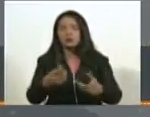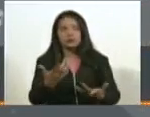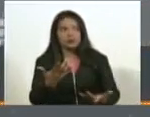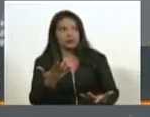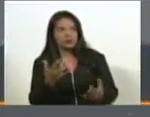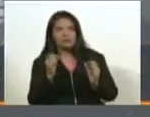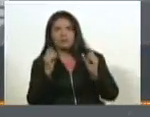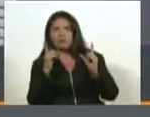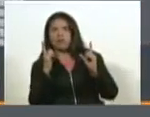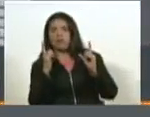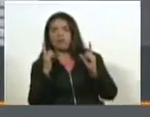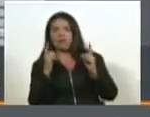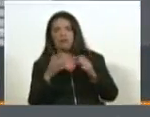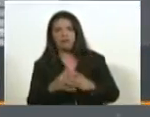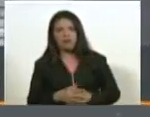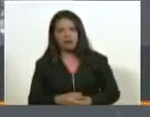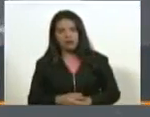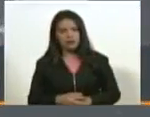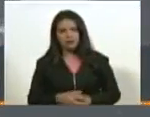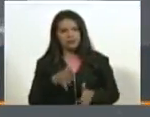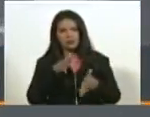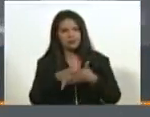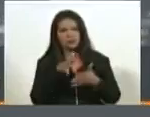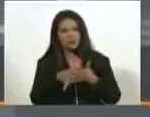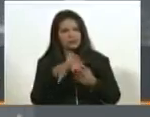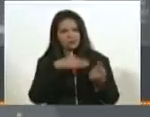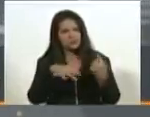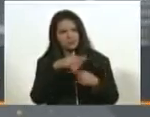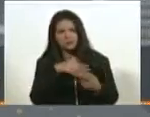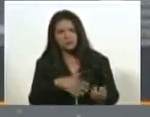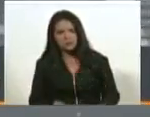horrorizados con lo que está ocurriendo.